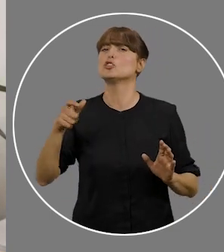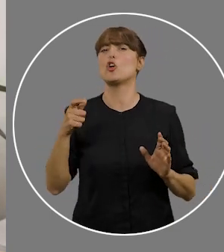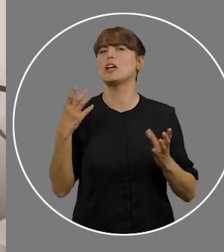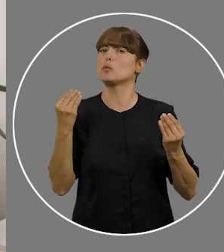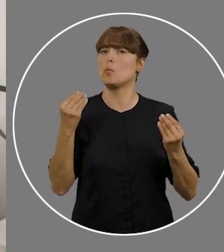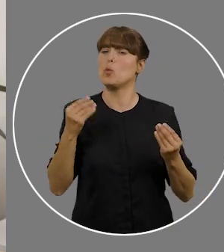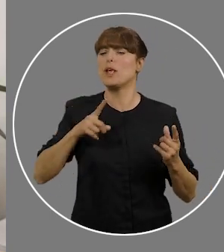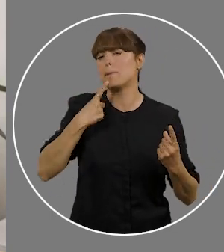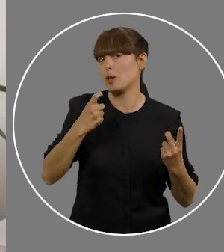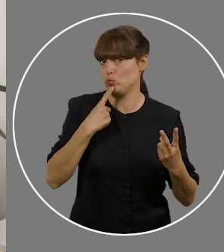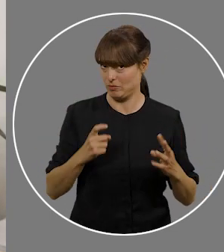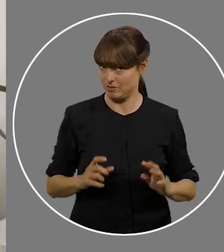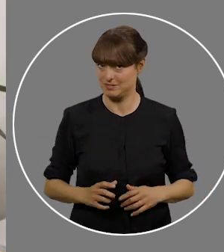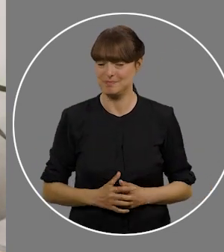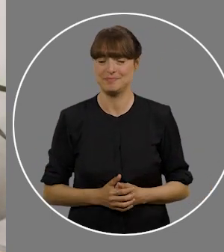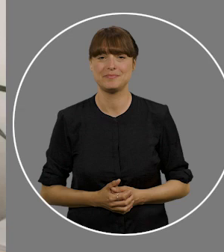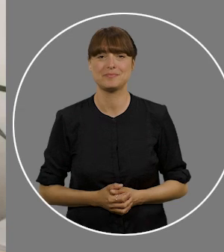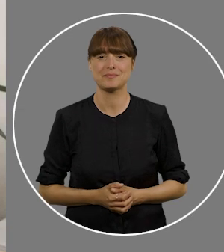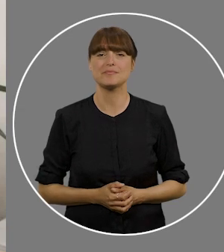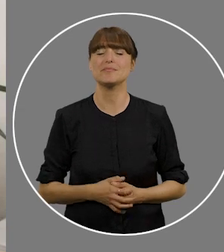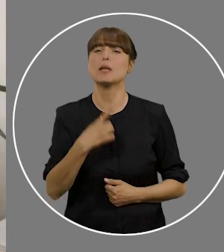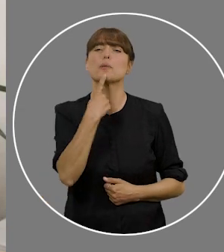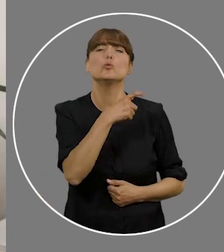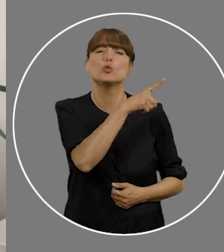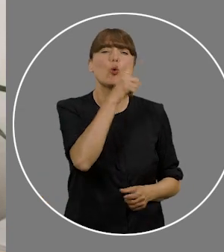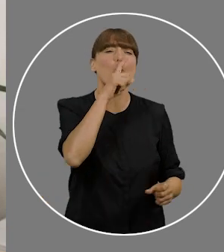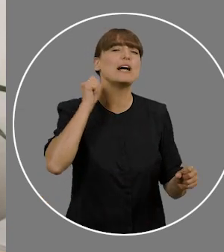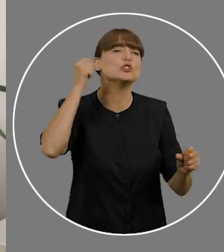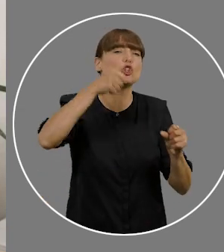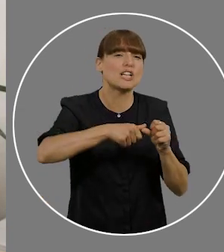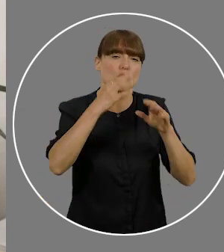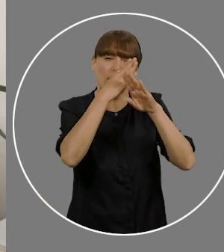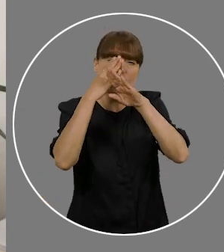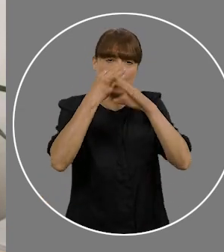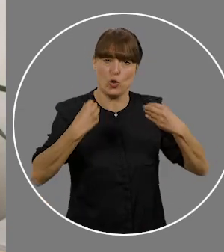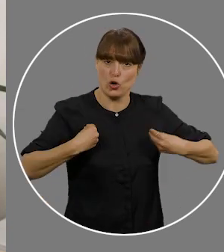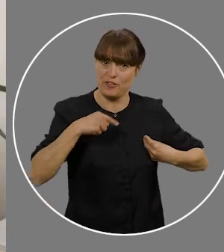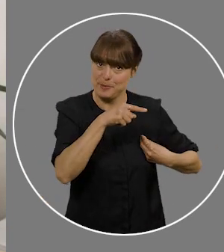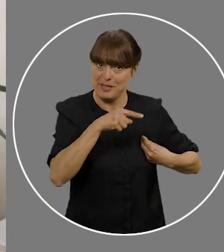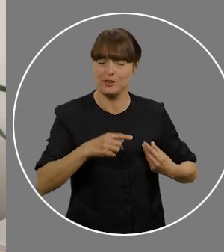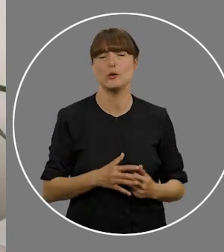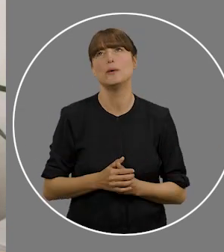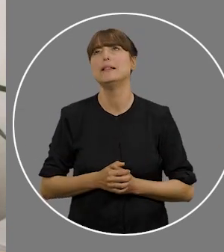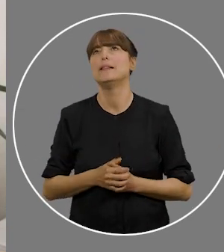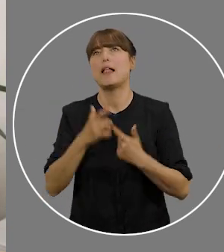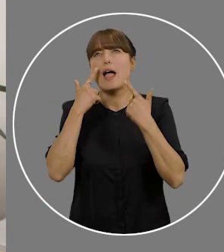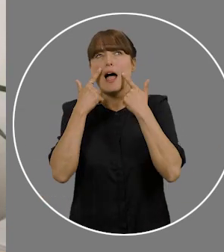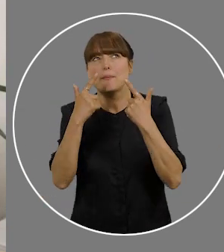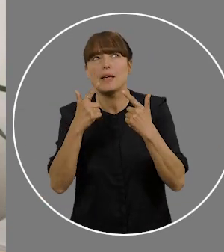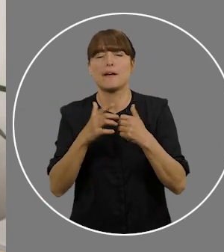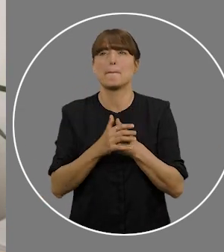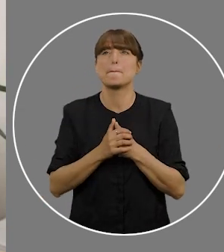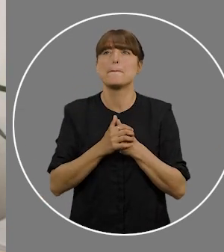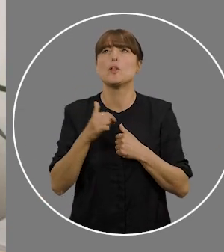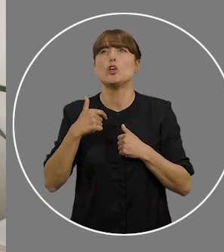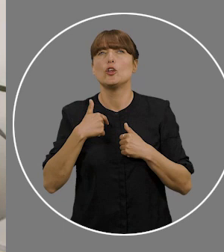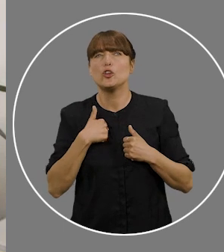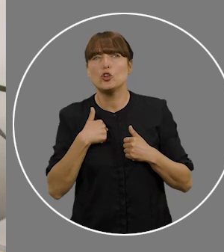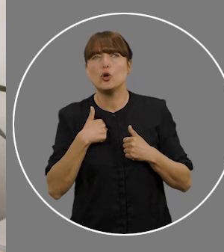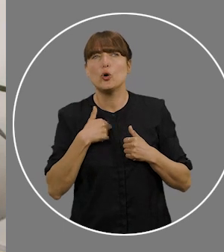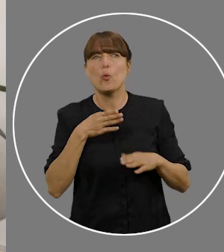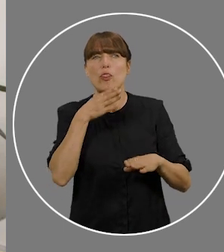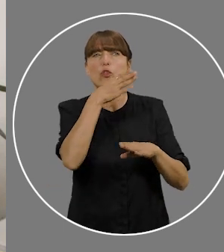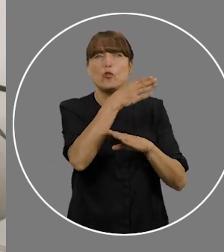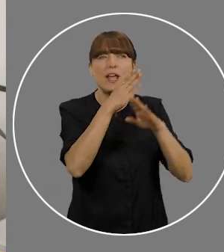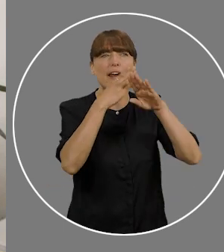vida, ¿eh? Sí, claro. Sí, sí. Le iba a preguntar, ¿cuántos años entonces vivió en el refugio? Más o menos... Pues